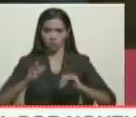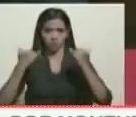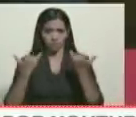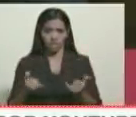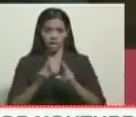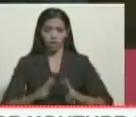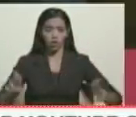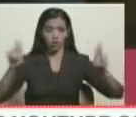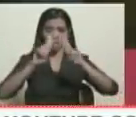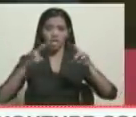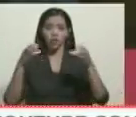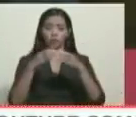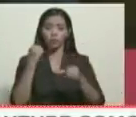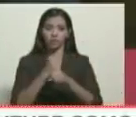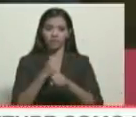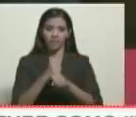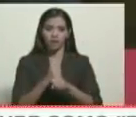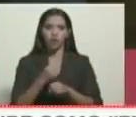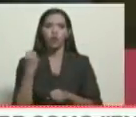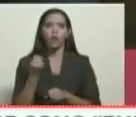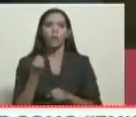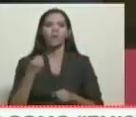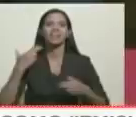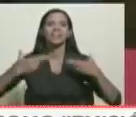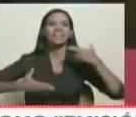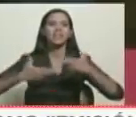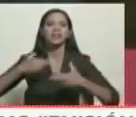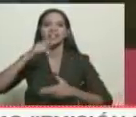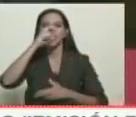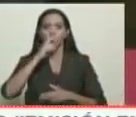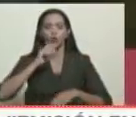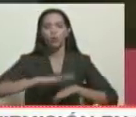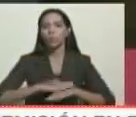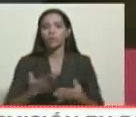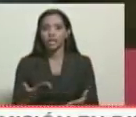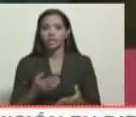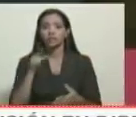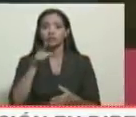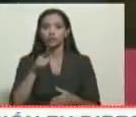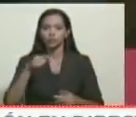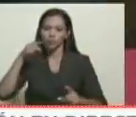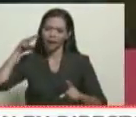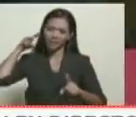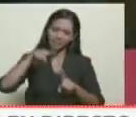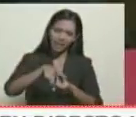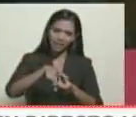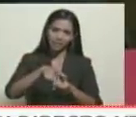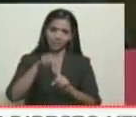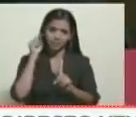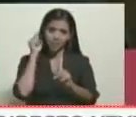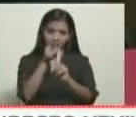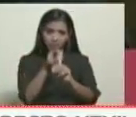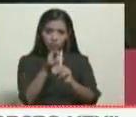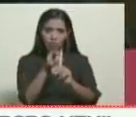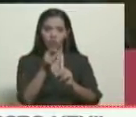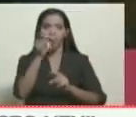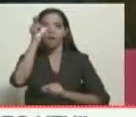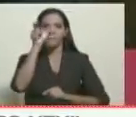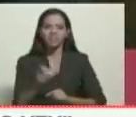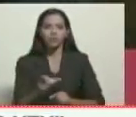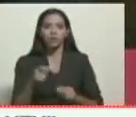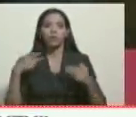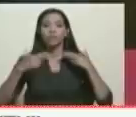Naciones Unidas, en grupo de trabajo, como crímenes de odio. ¿Por qué? Porque tú atacas directamente, en este caso, cuando es un crimen de